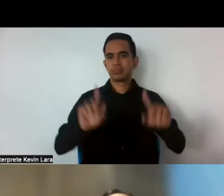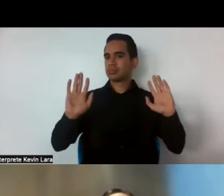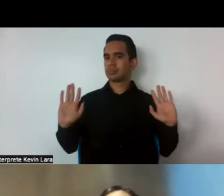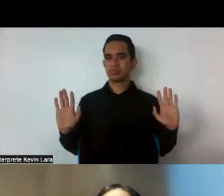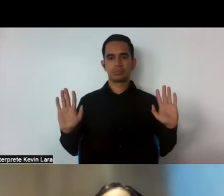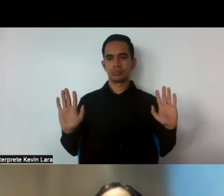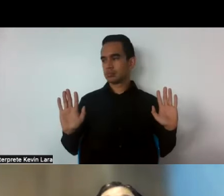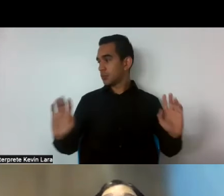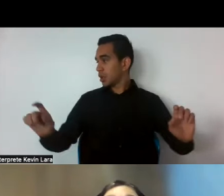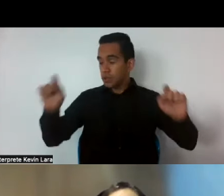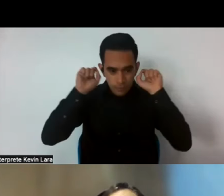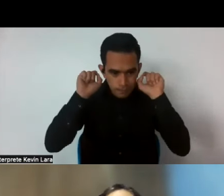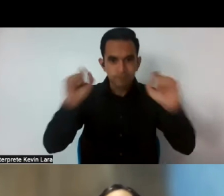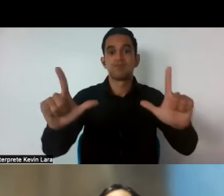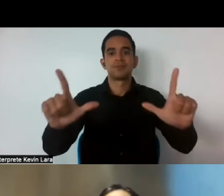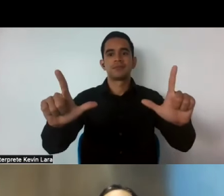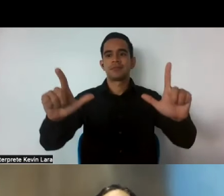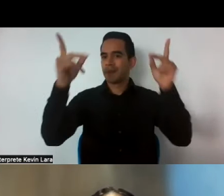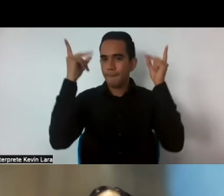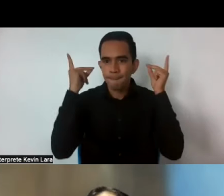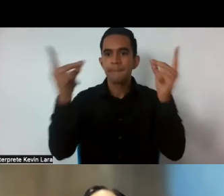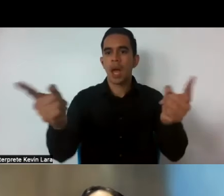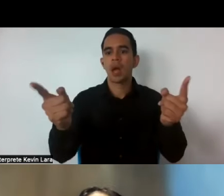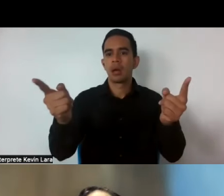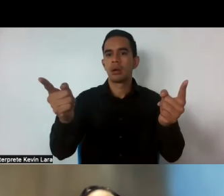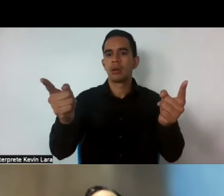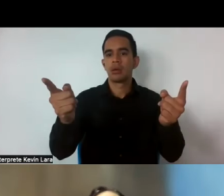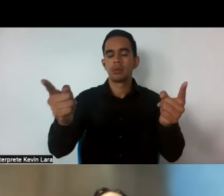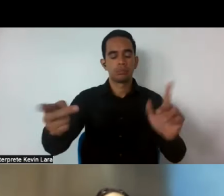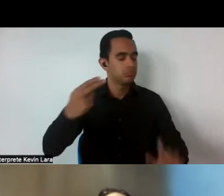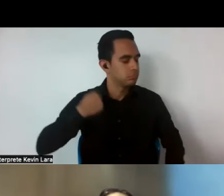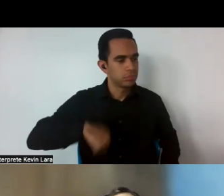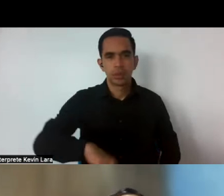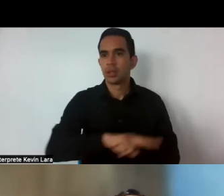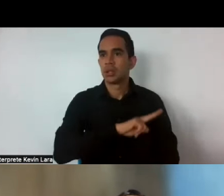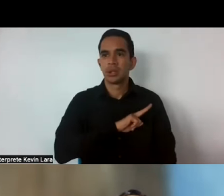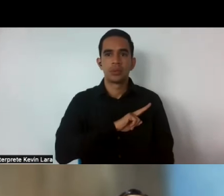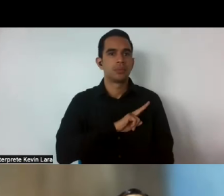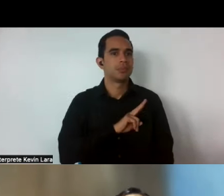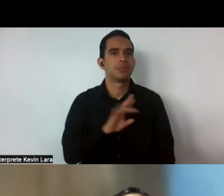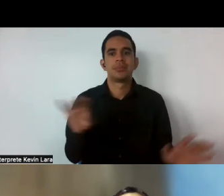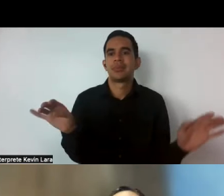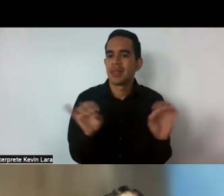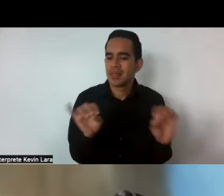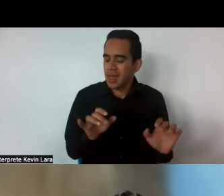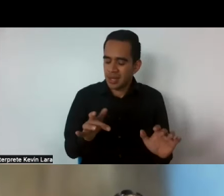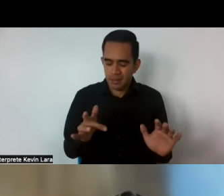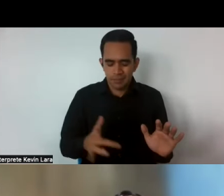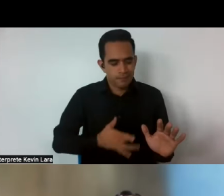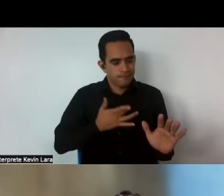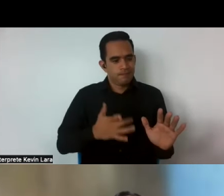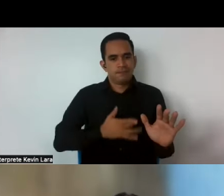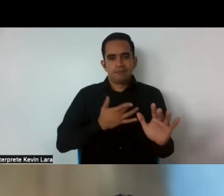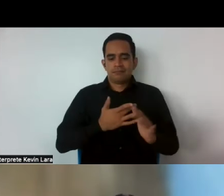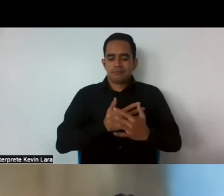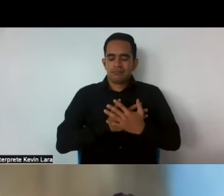es impresionante, es muy grande y no nos estamos dando el permiso de sentir. Y cuando nos damos